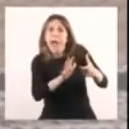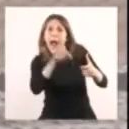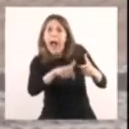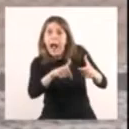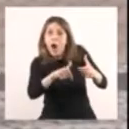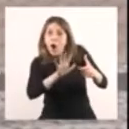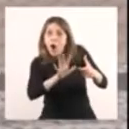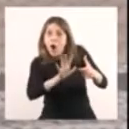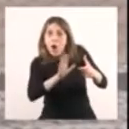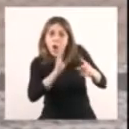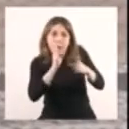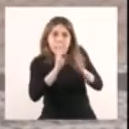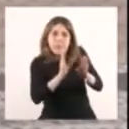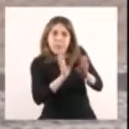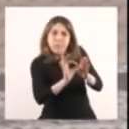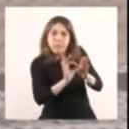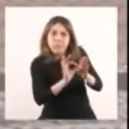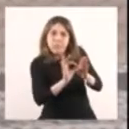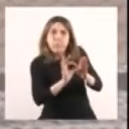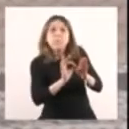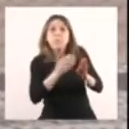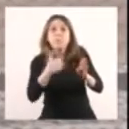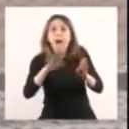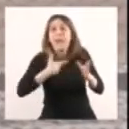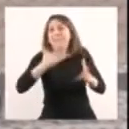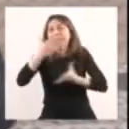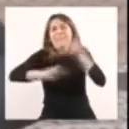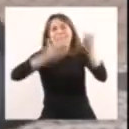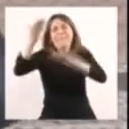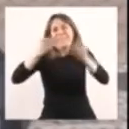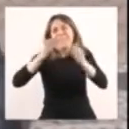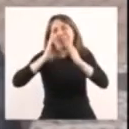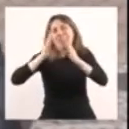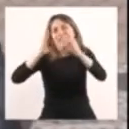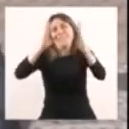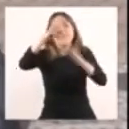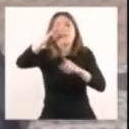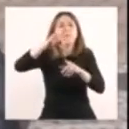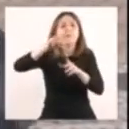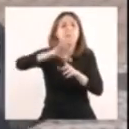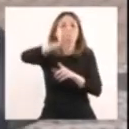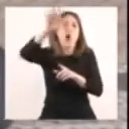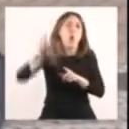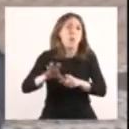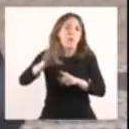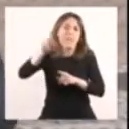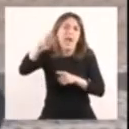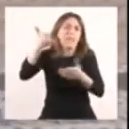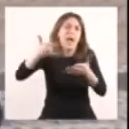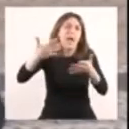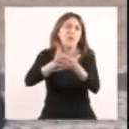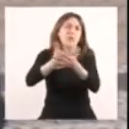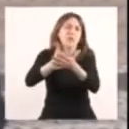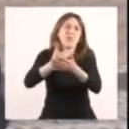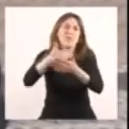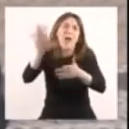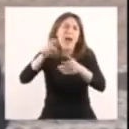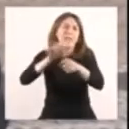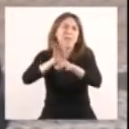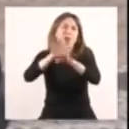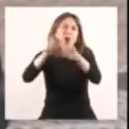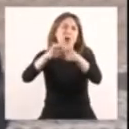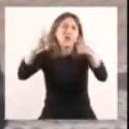es ir en socorro del interior del país que está padeciendo un incremento de los